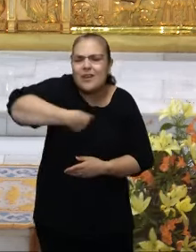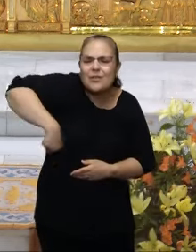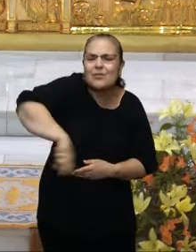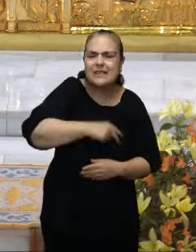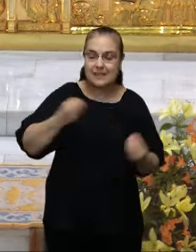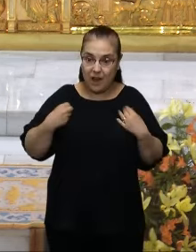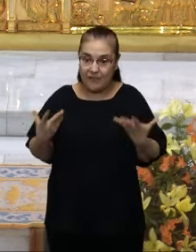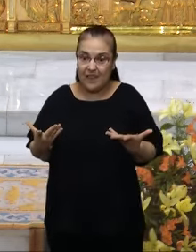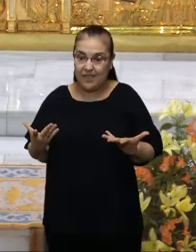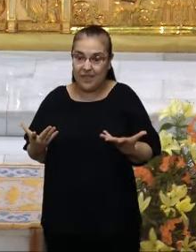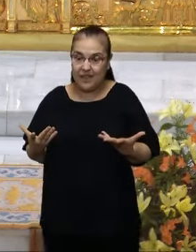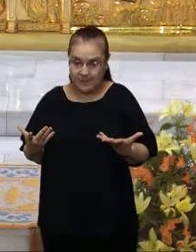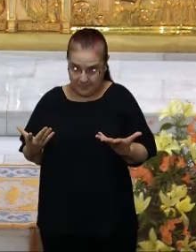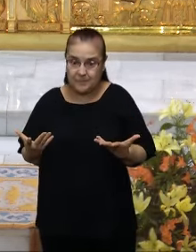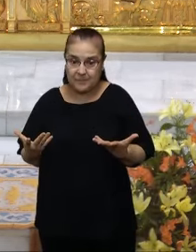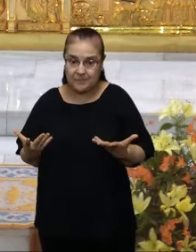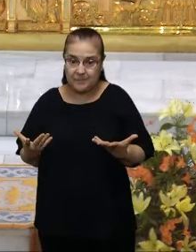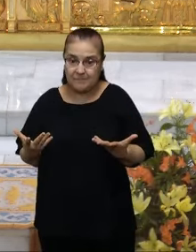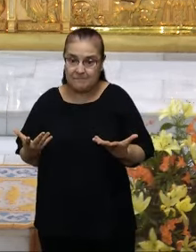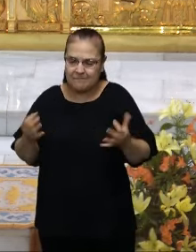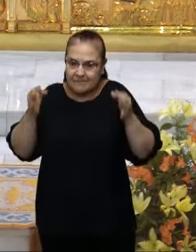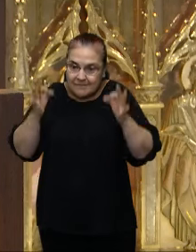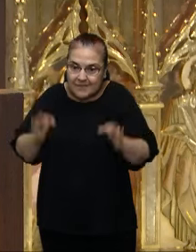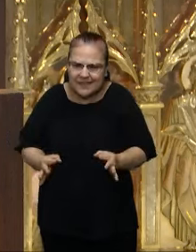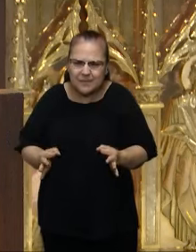es eso, no es un